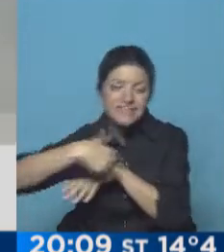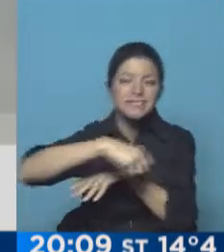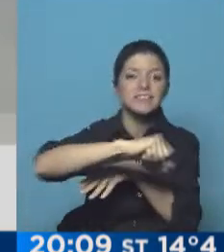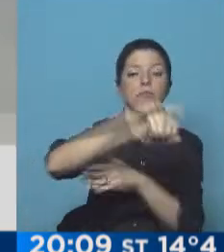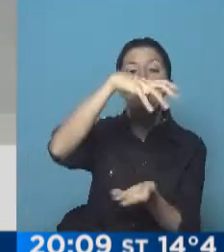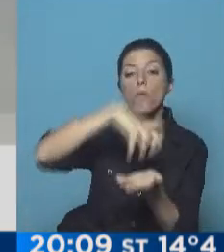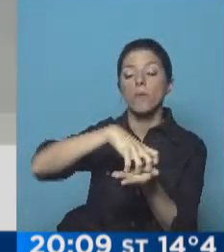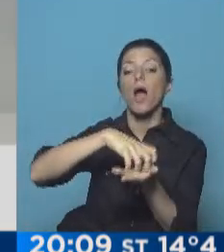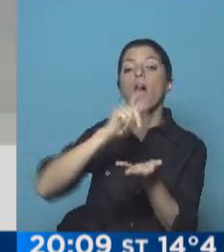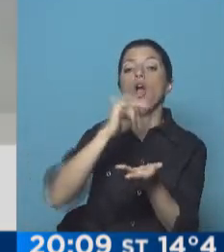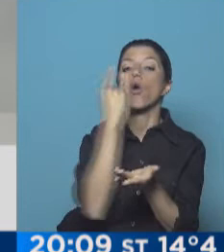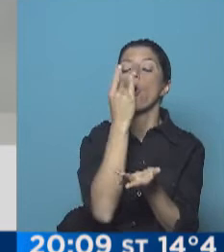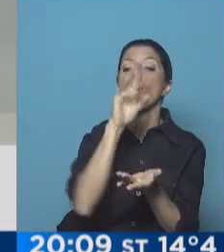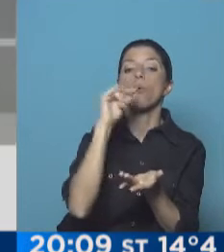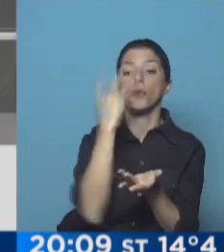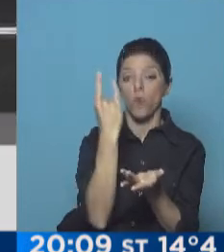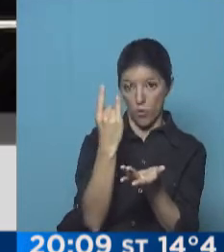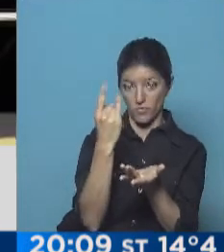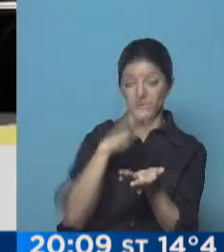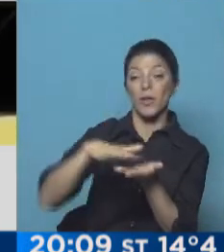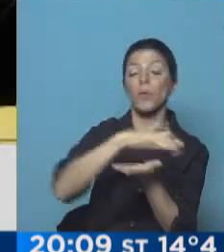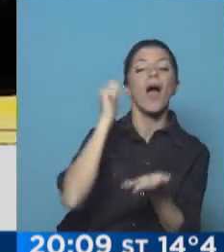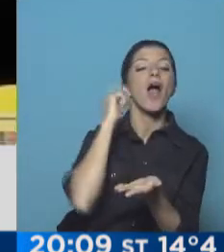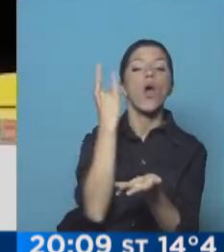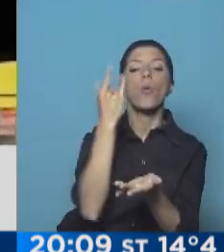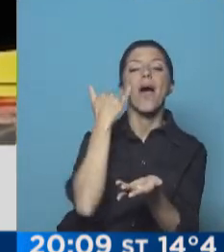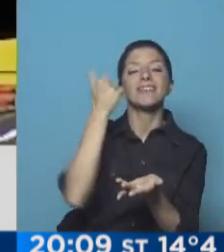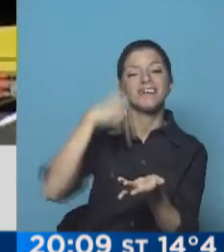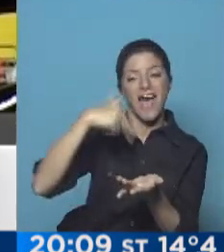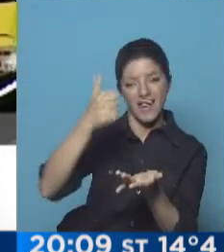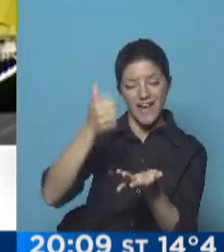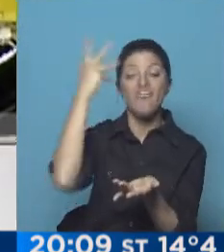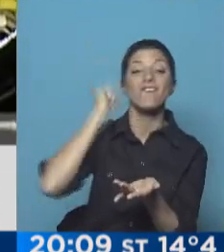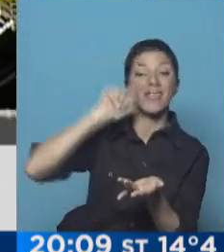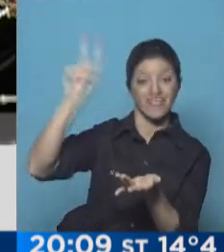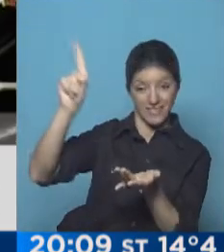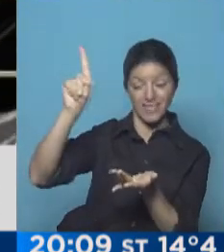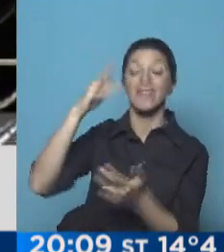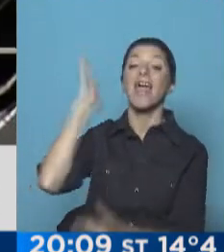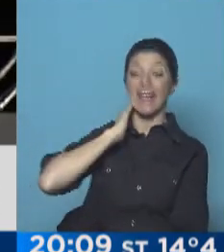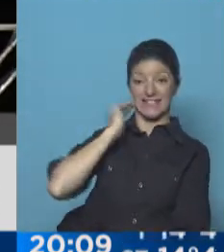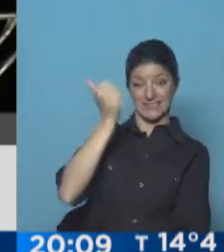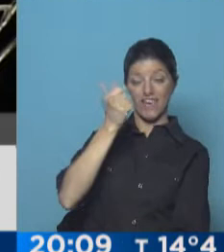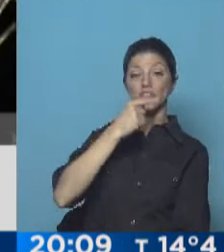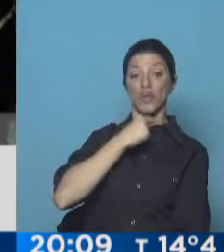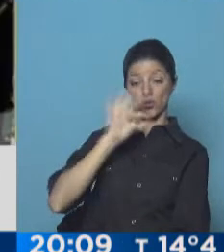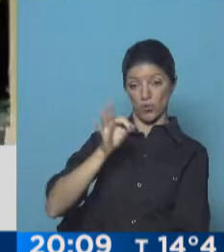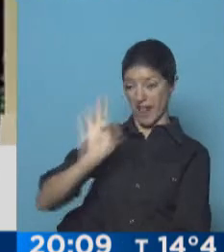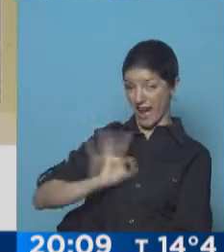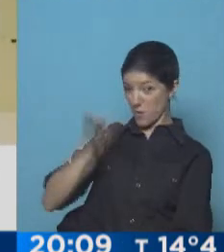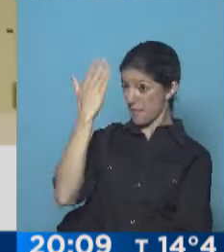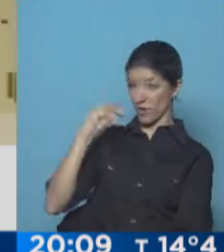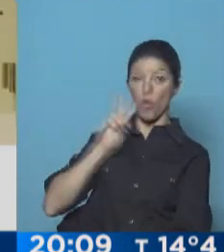de Kourou, en la Guayana Francesa, donde el 16 de octubre de 2014 fue lanzado al espacio